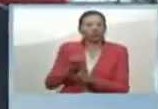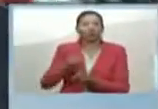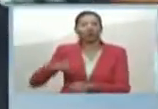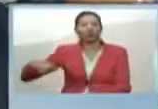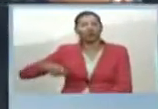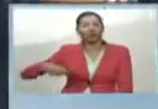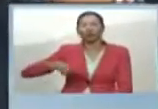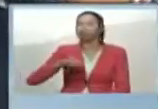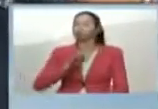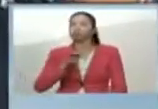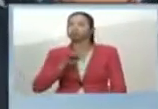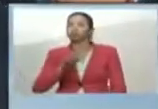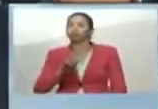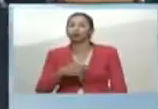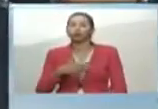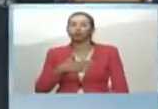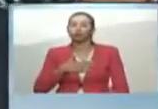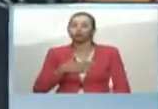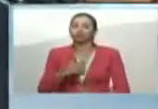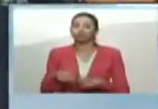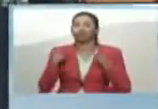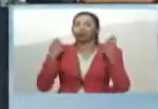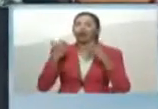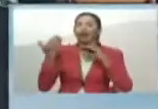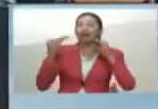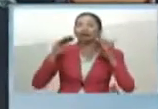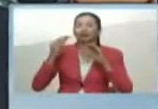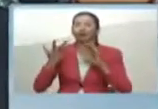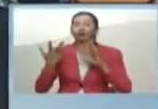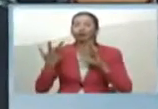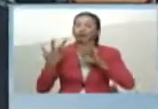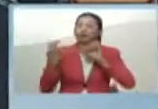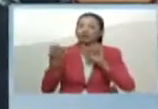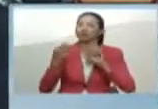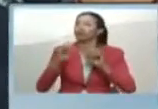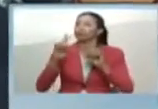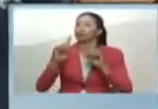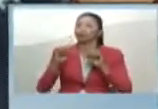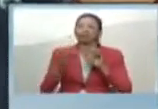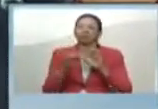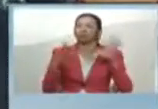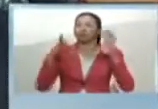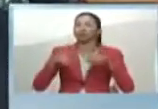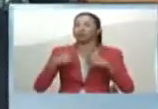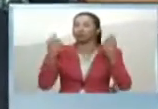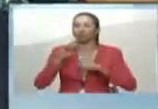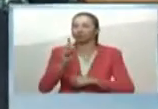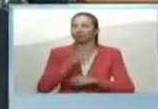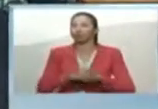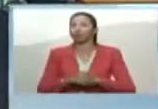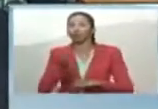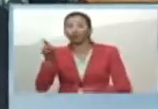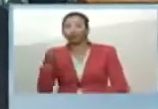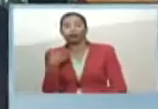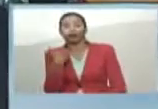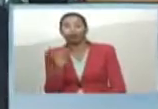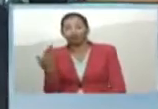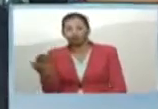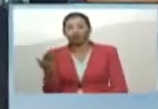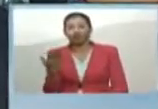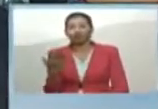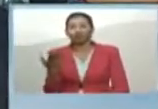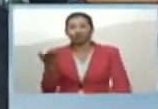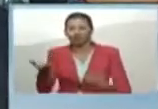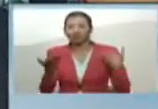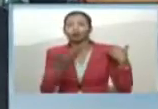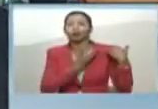actor político a romper el clima de entendimiento que pueda haber y donde usted como jefe de Estado, máxima